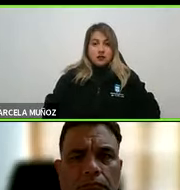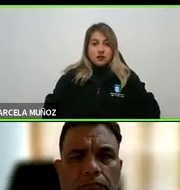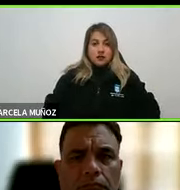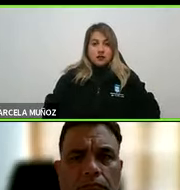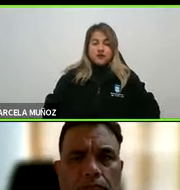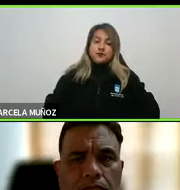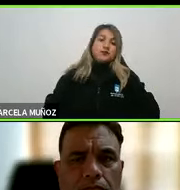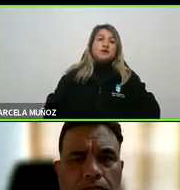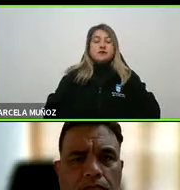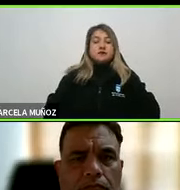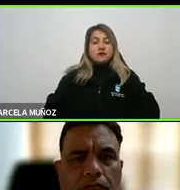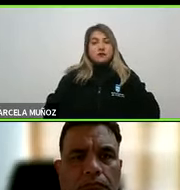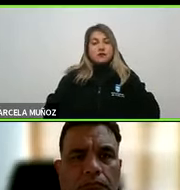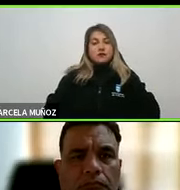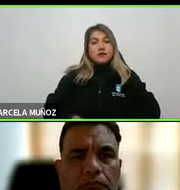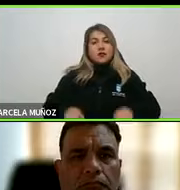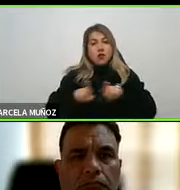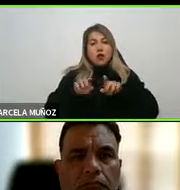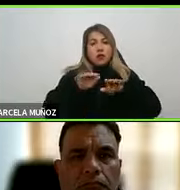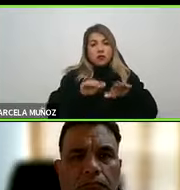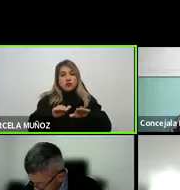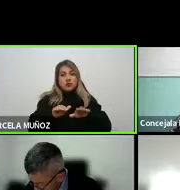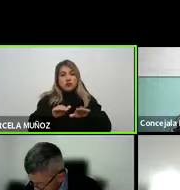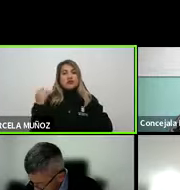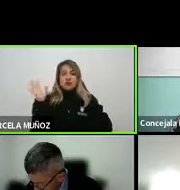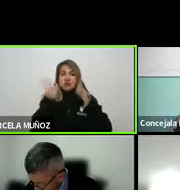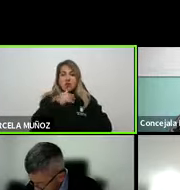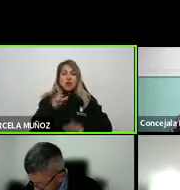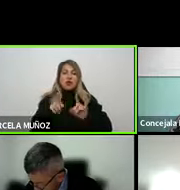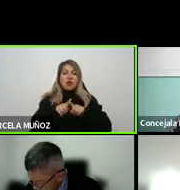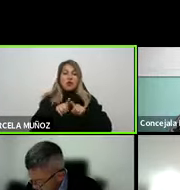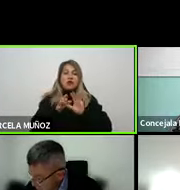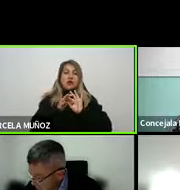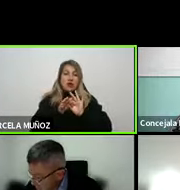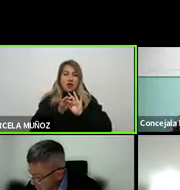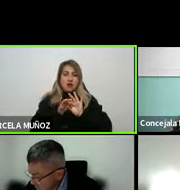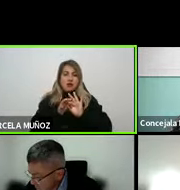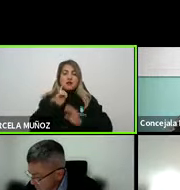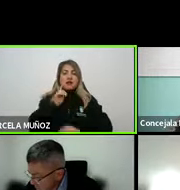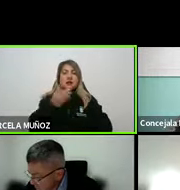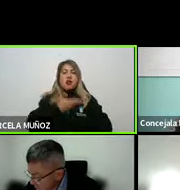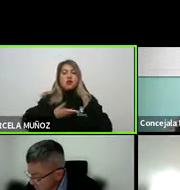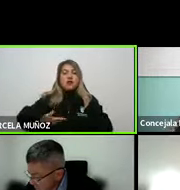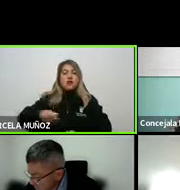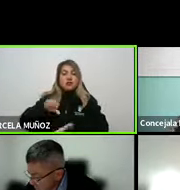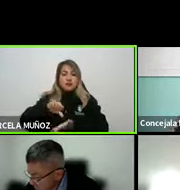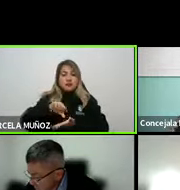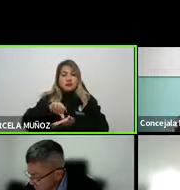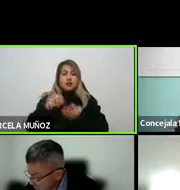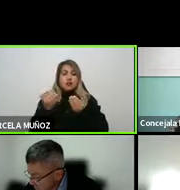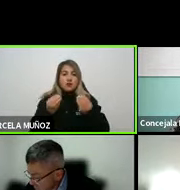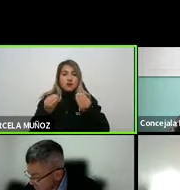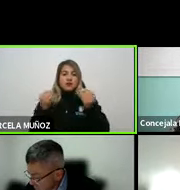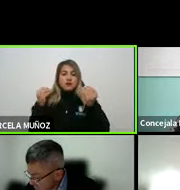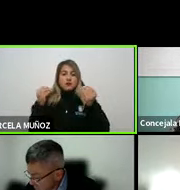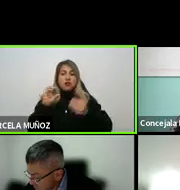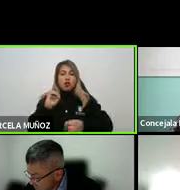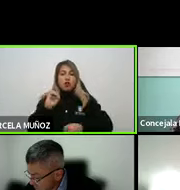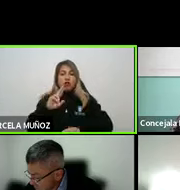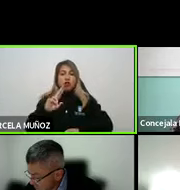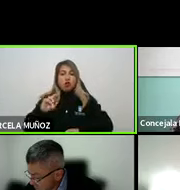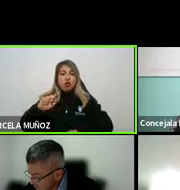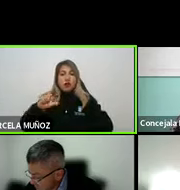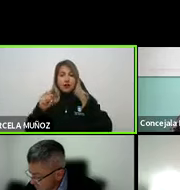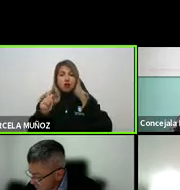tenemos ahí un apoyo que no existía y eso se agradece también al gobierno central y por supuesto a Claudio Rego que